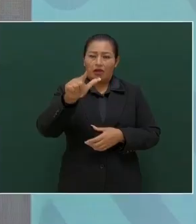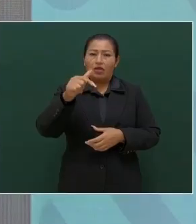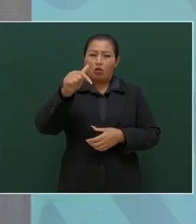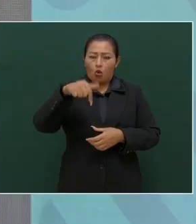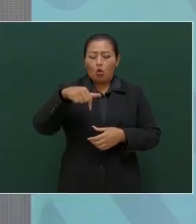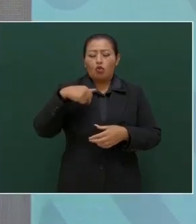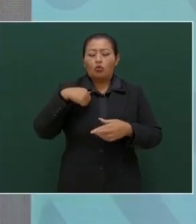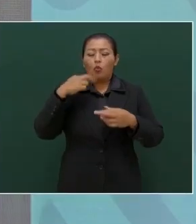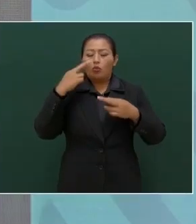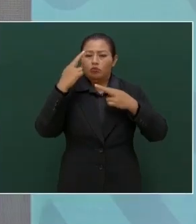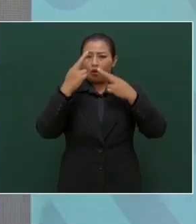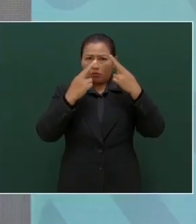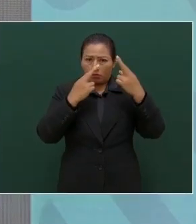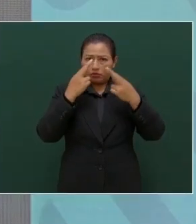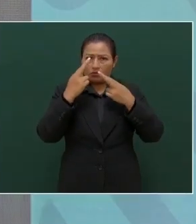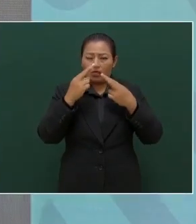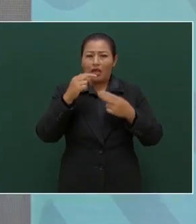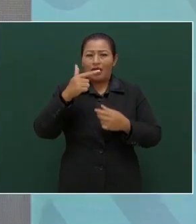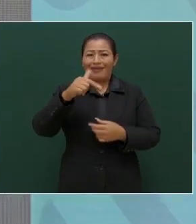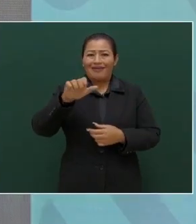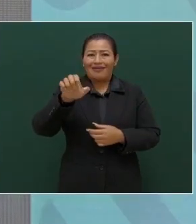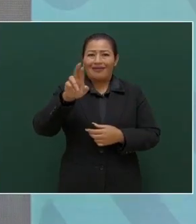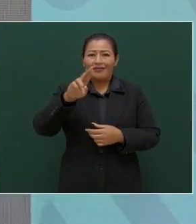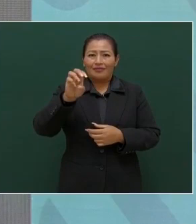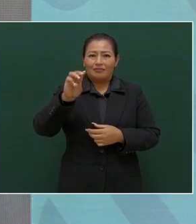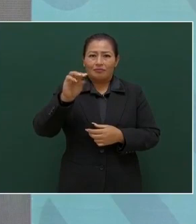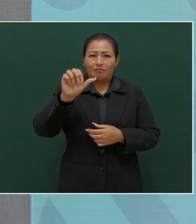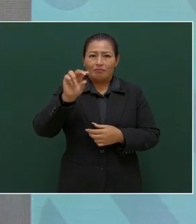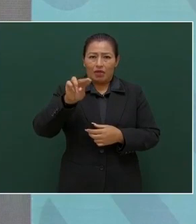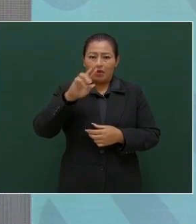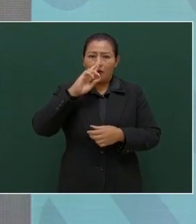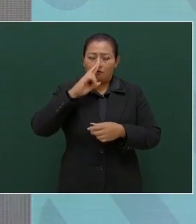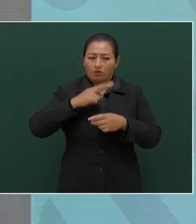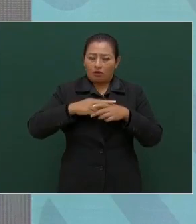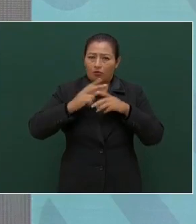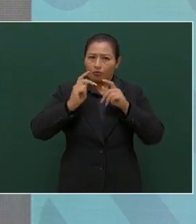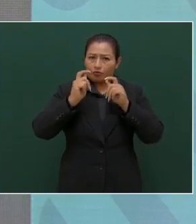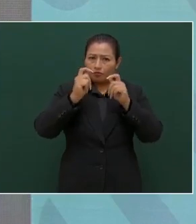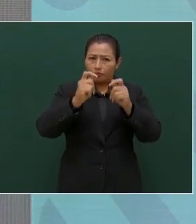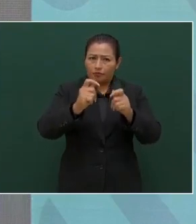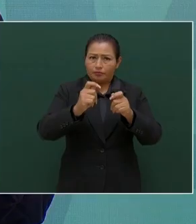hoy Germán Martínez en